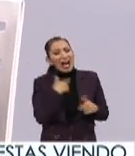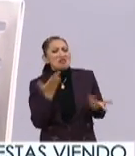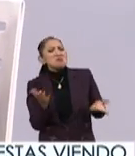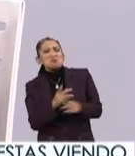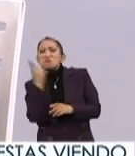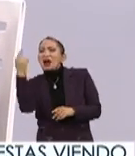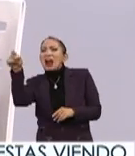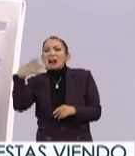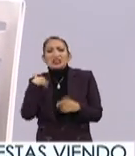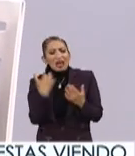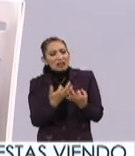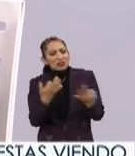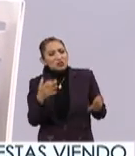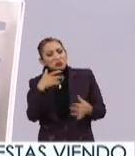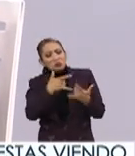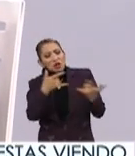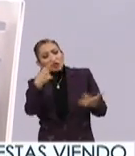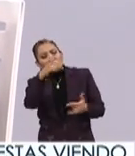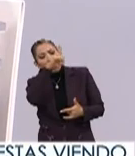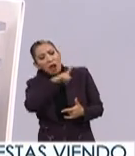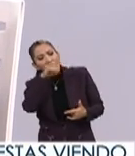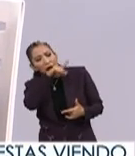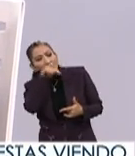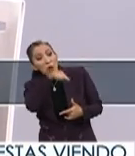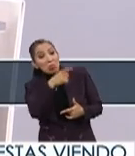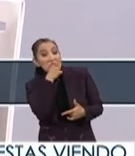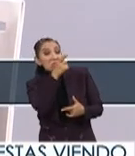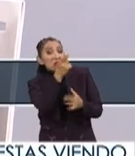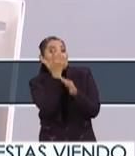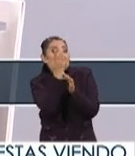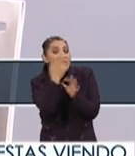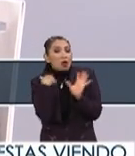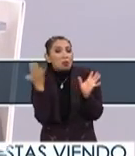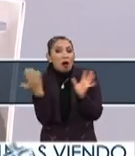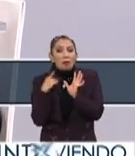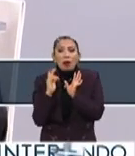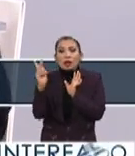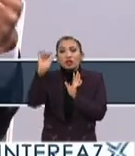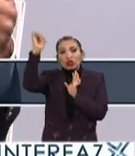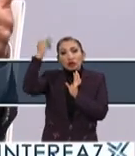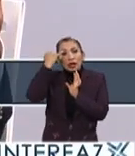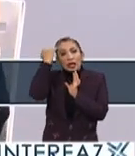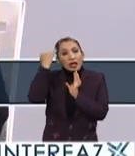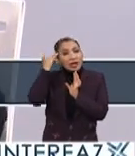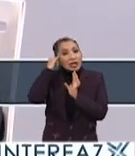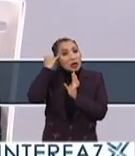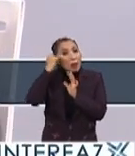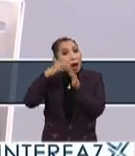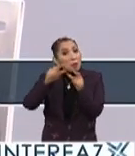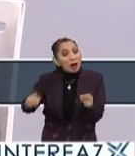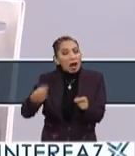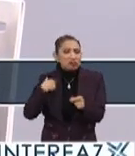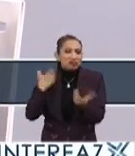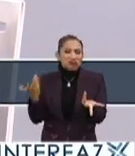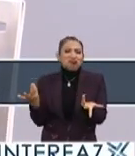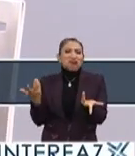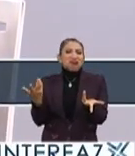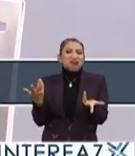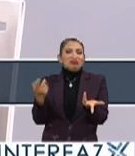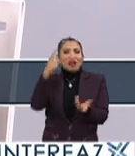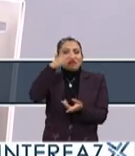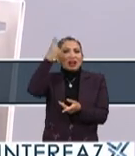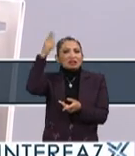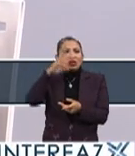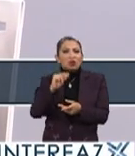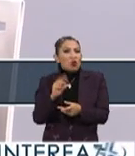tiene. Sus raíces de su lenguaje se dicen que tiene algo en común con otros idiomas, sobre todo japonés, y entonces ahí se les